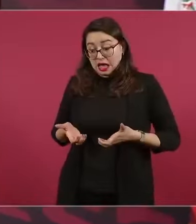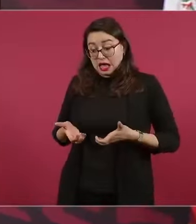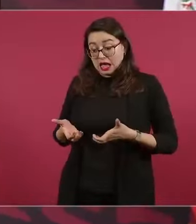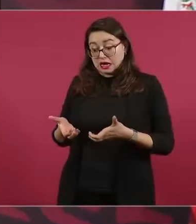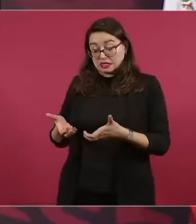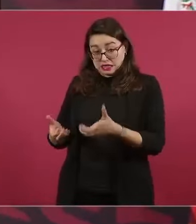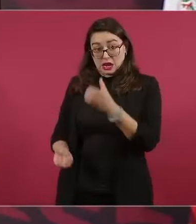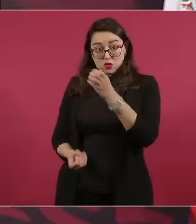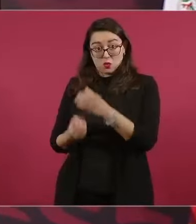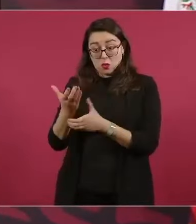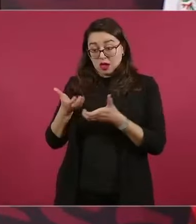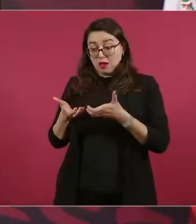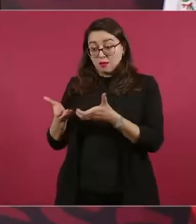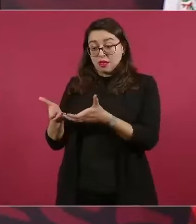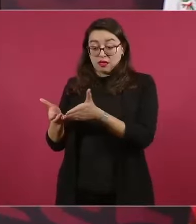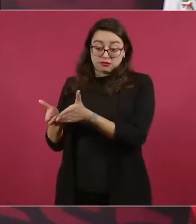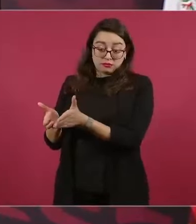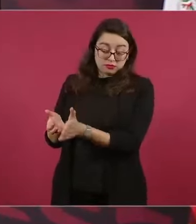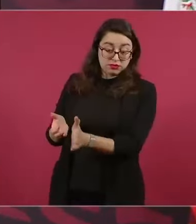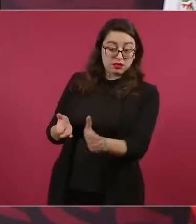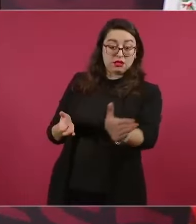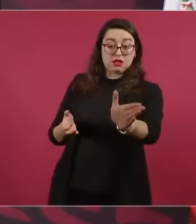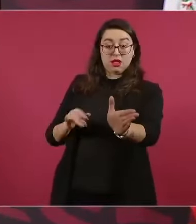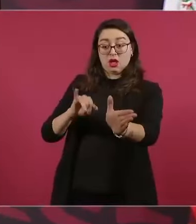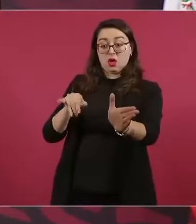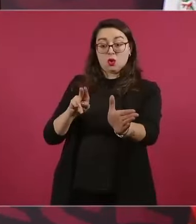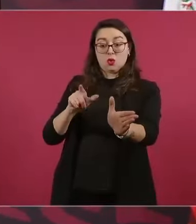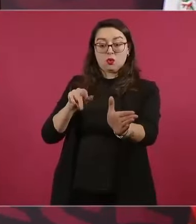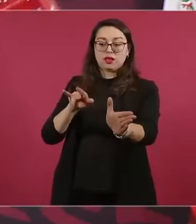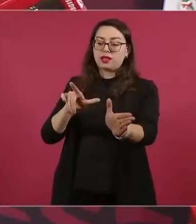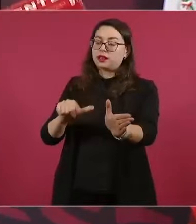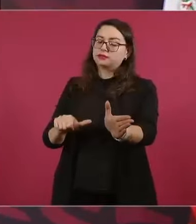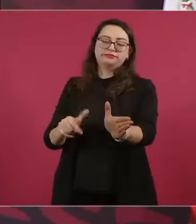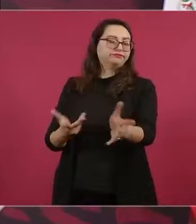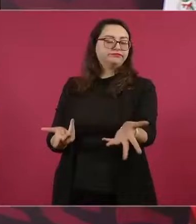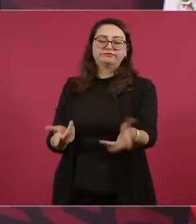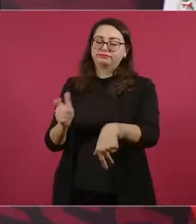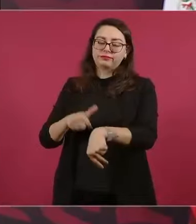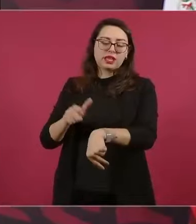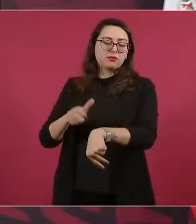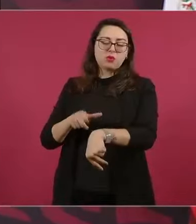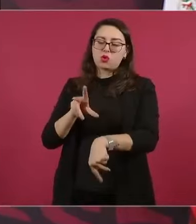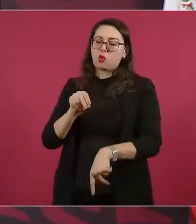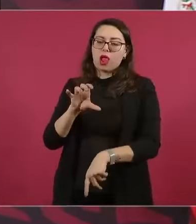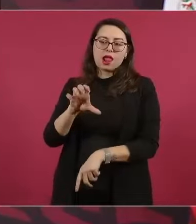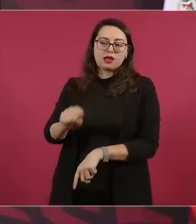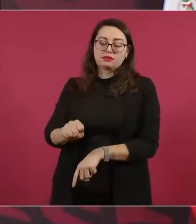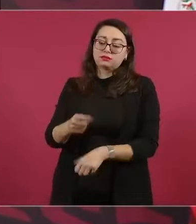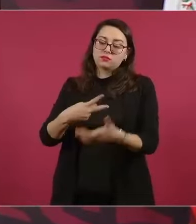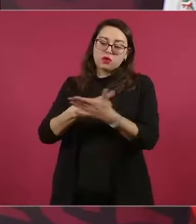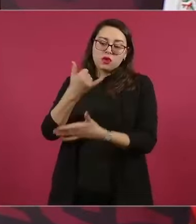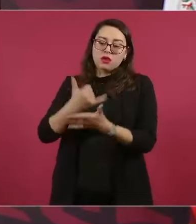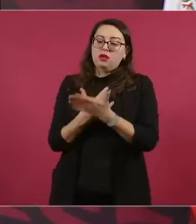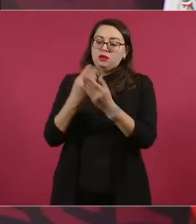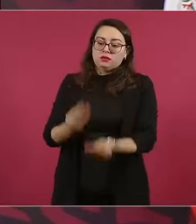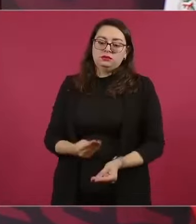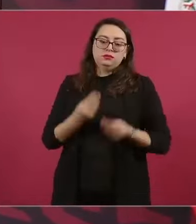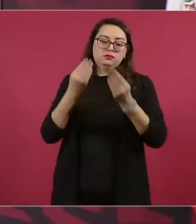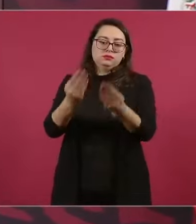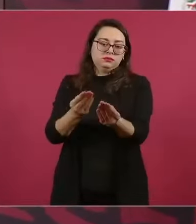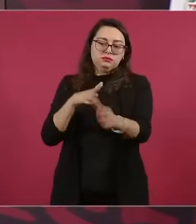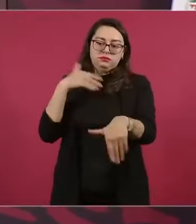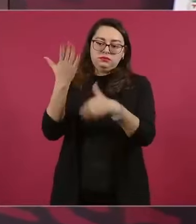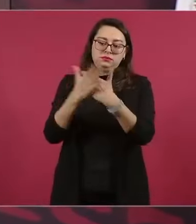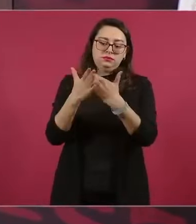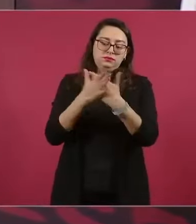nueva carretera a Juquila. No me alcanza el tiempo, va a quedar el proyecto, pero es uno de